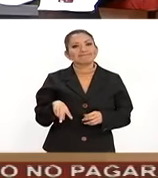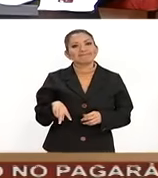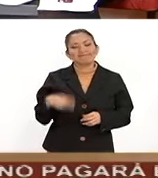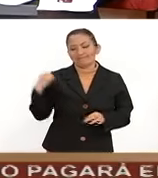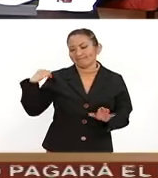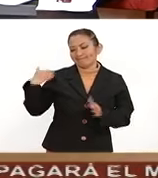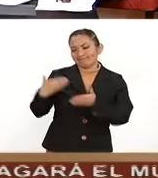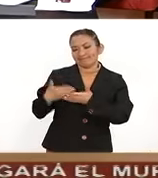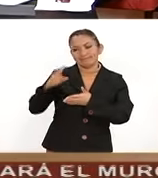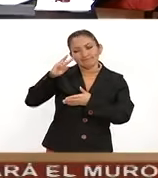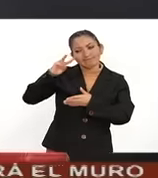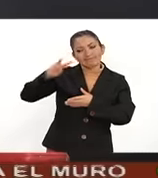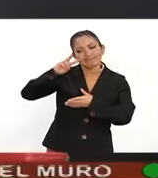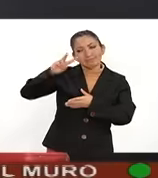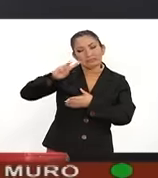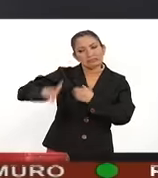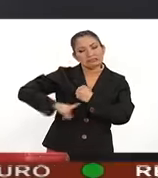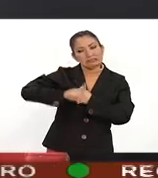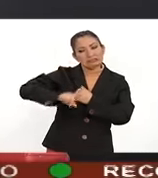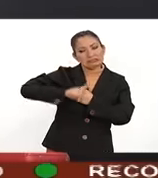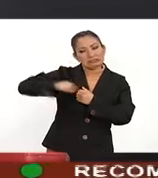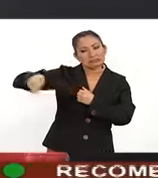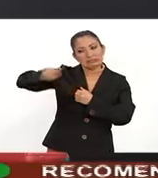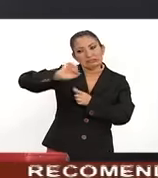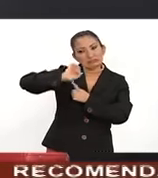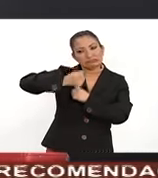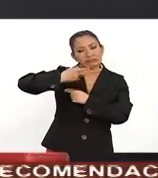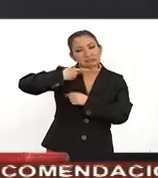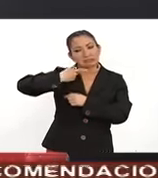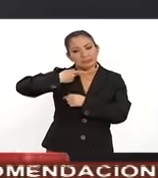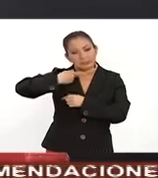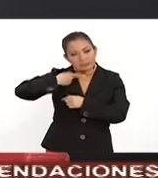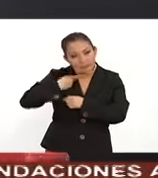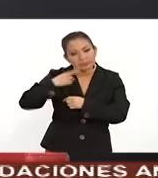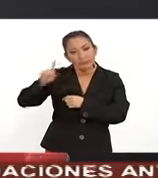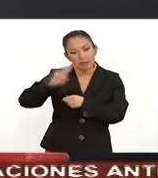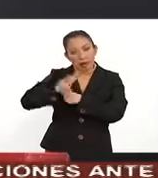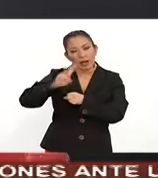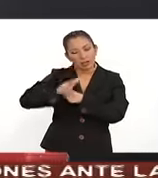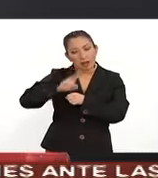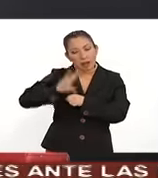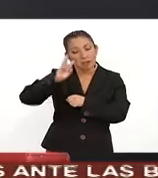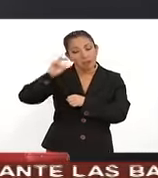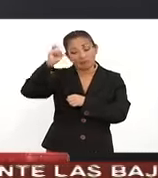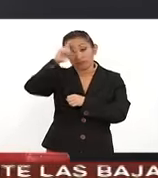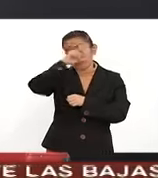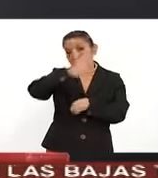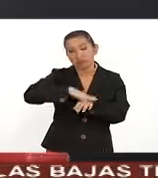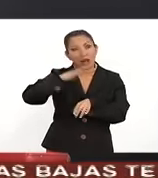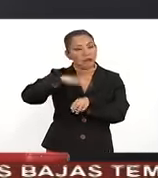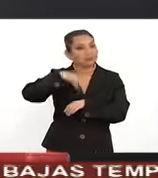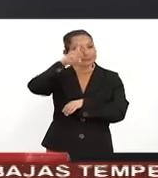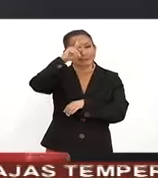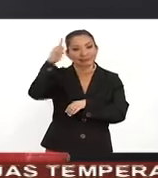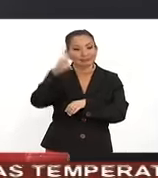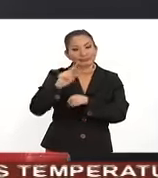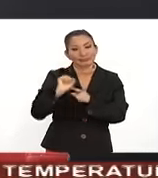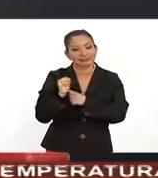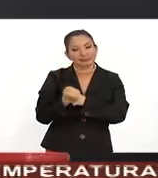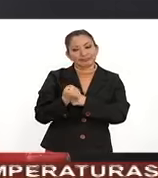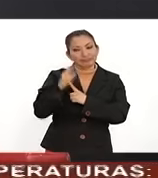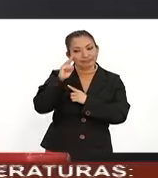días recientes hemos visto varios acontecimientos en la situación política que en Venezuela vienen a complicar una vez más la situación que